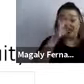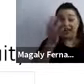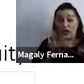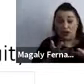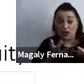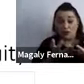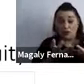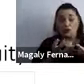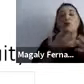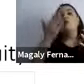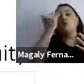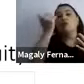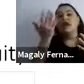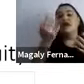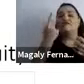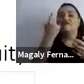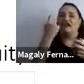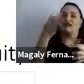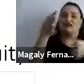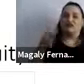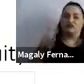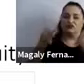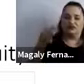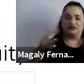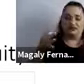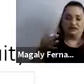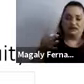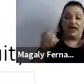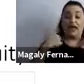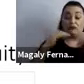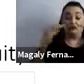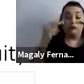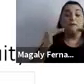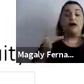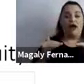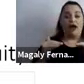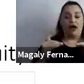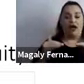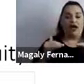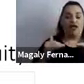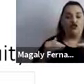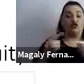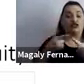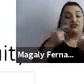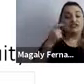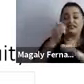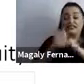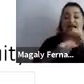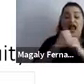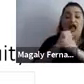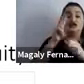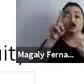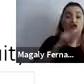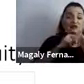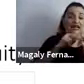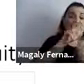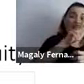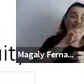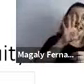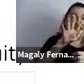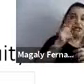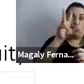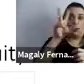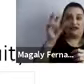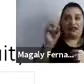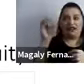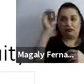por injusticia. Ha bajado un poquito desde los años 2000 hasta ahora, del 35 al 30%. Ha